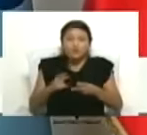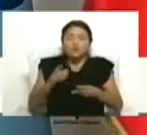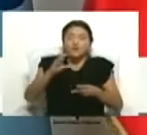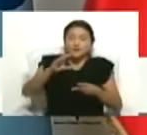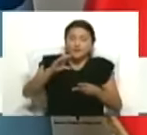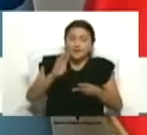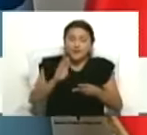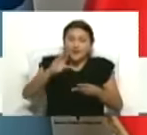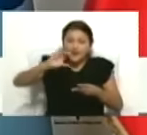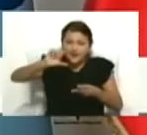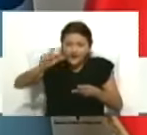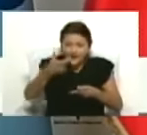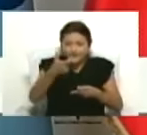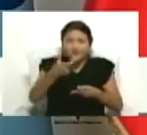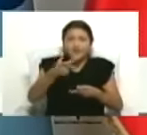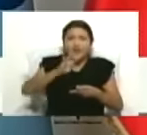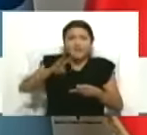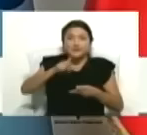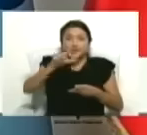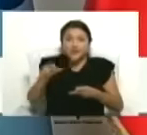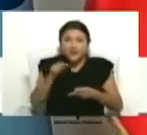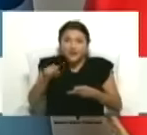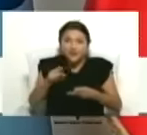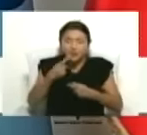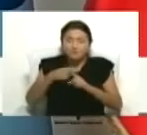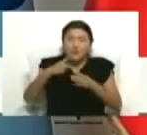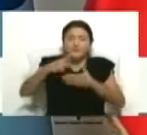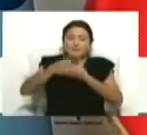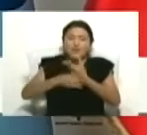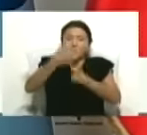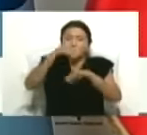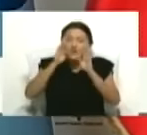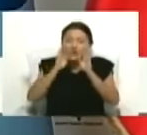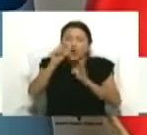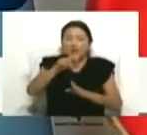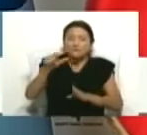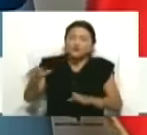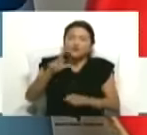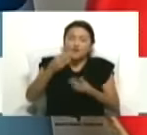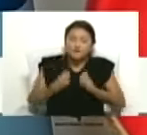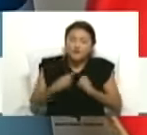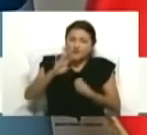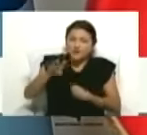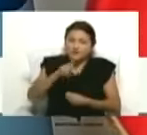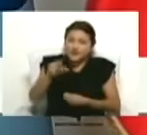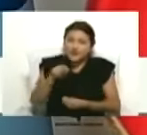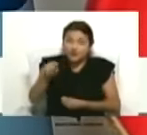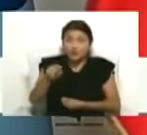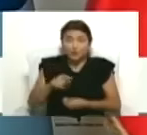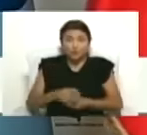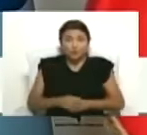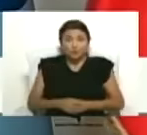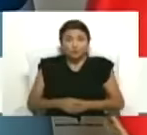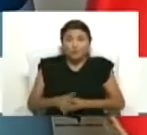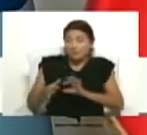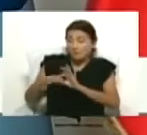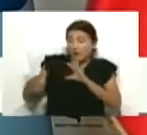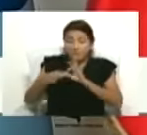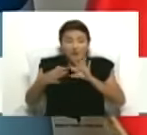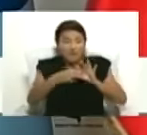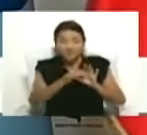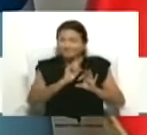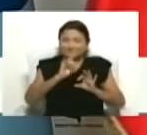social para atender a nuestro pueblo. Nada está desvinculado, todo lo